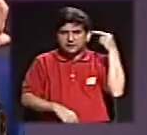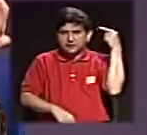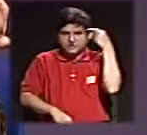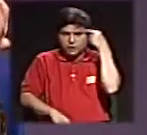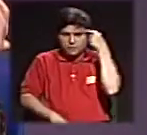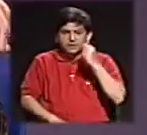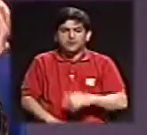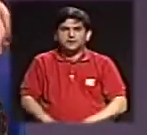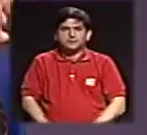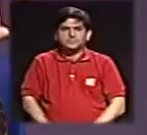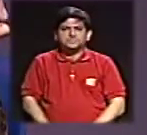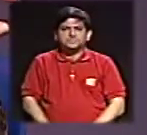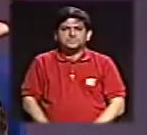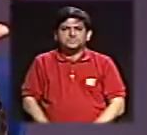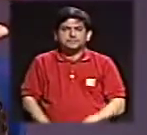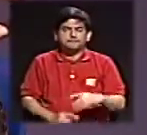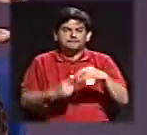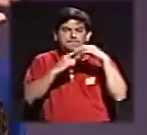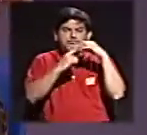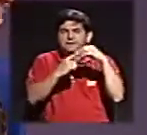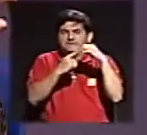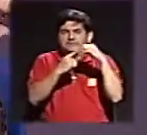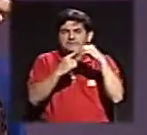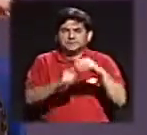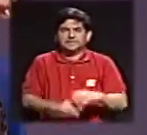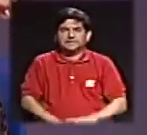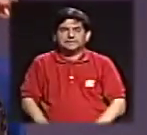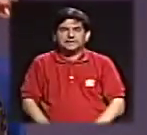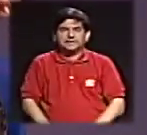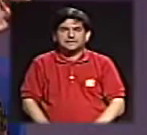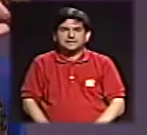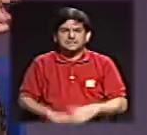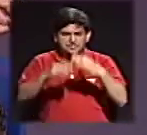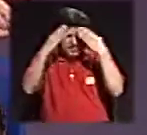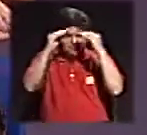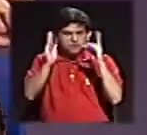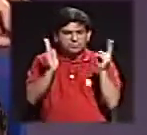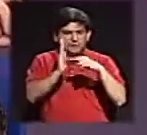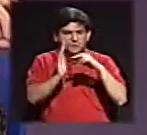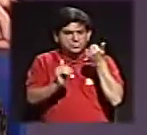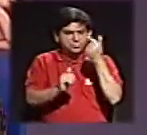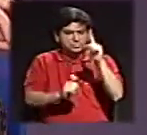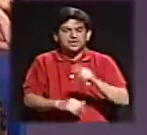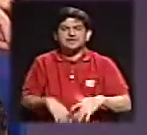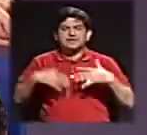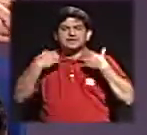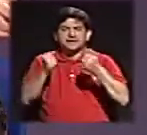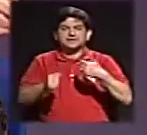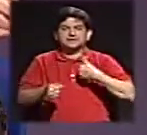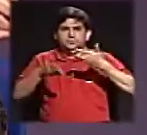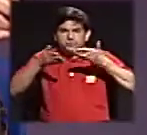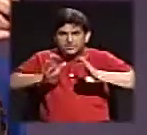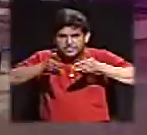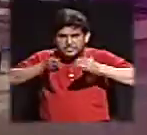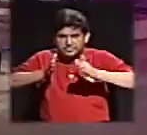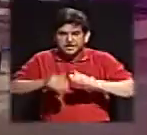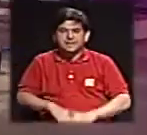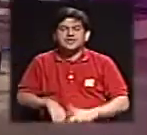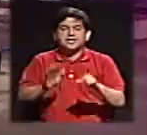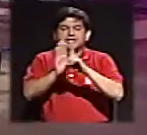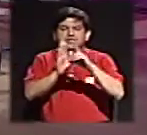tanto, pues, principalmente está el informe del 2011 sobre salud reproductiva y